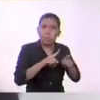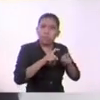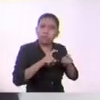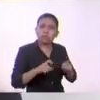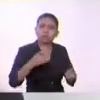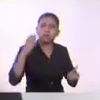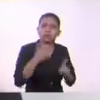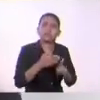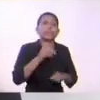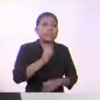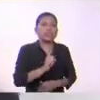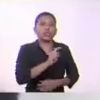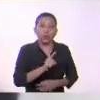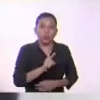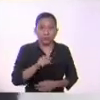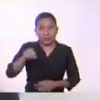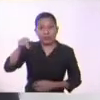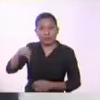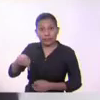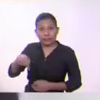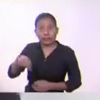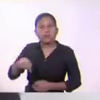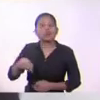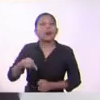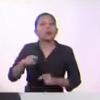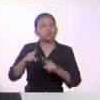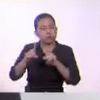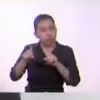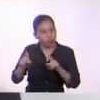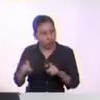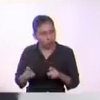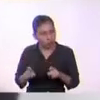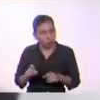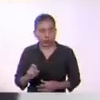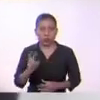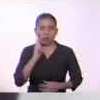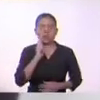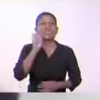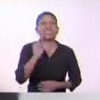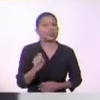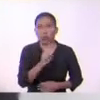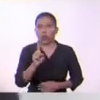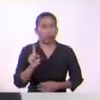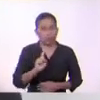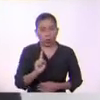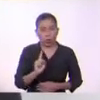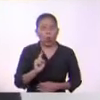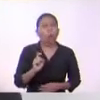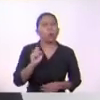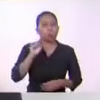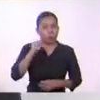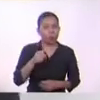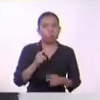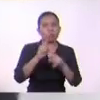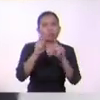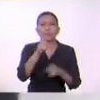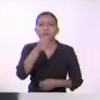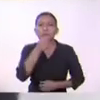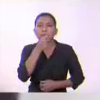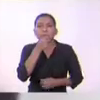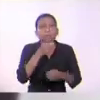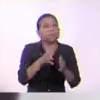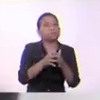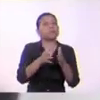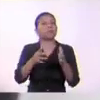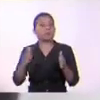abiertas, pero siempre con un guión establecido o estructurado para poder desarrollar